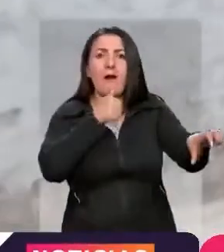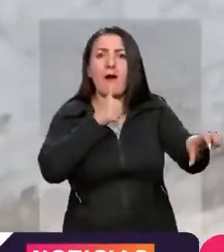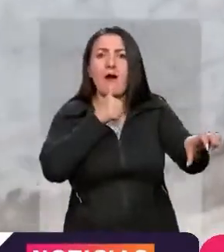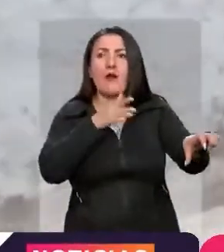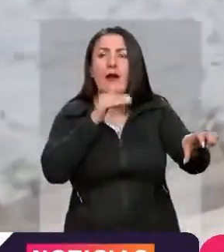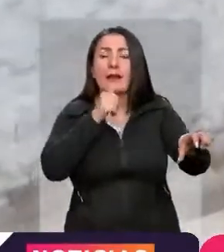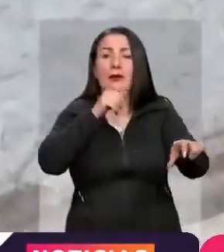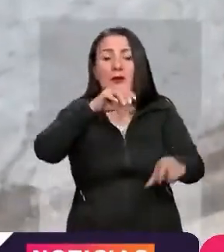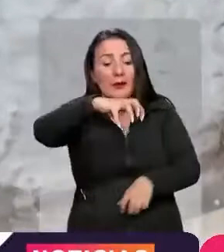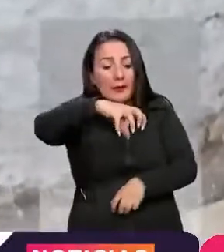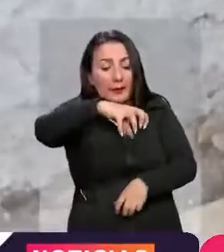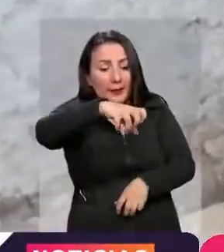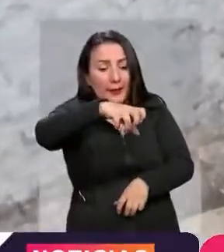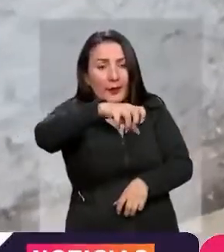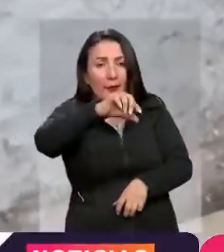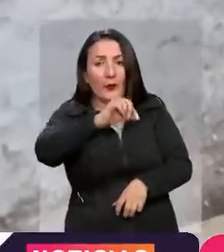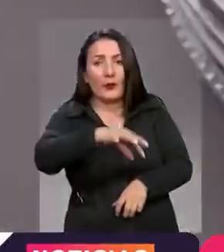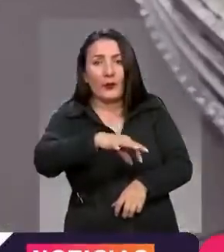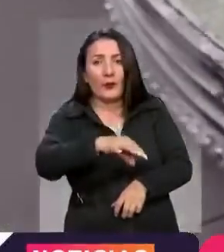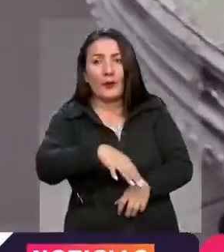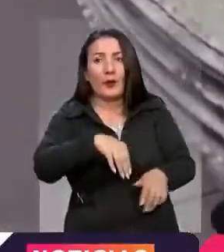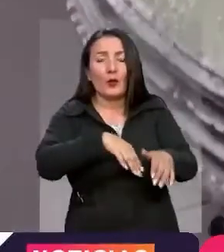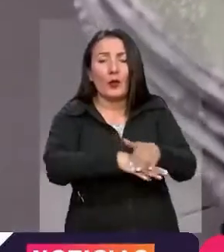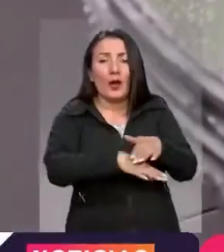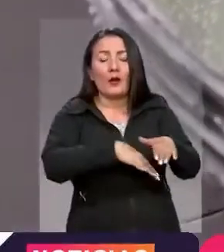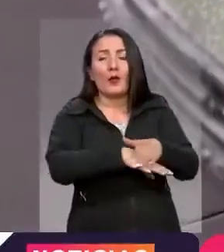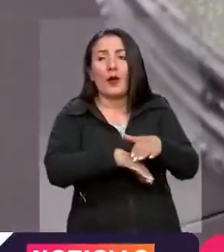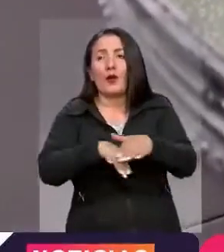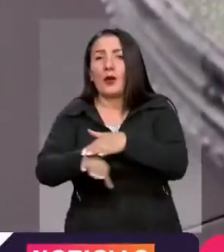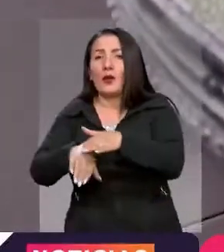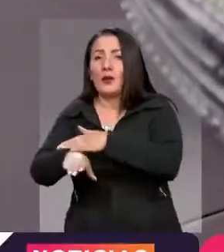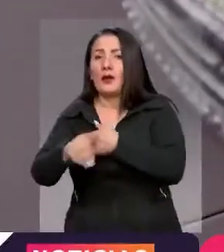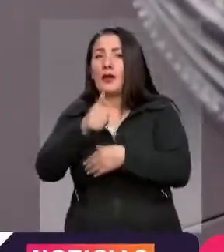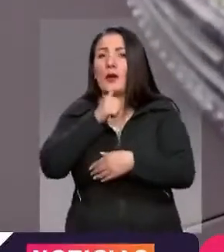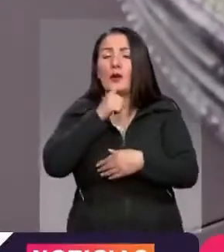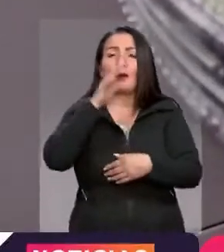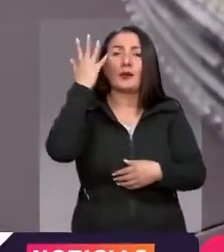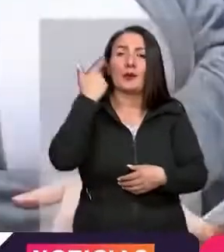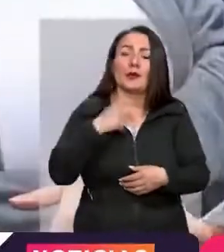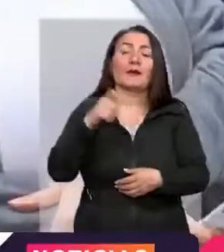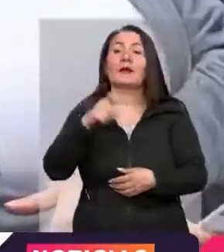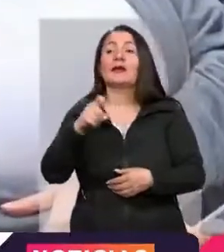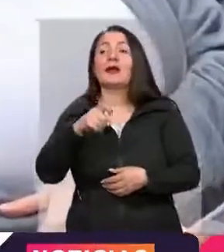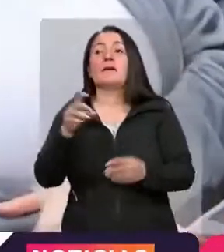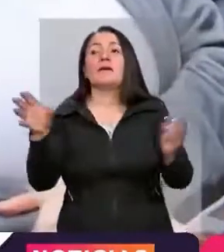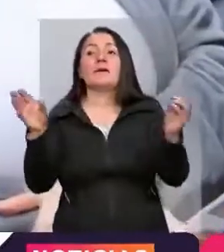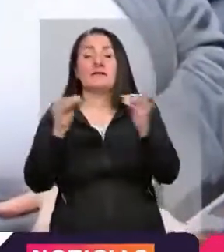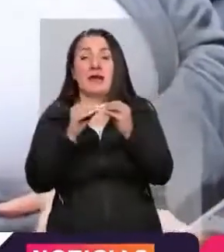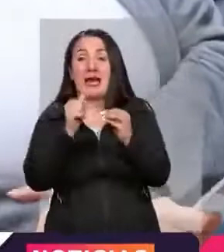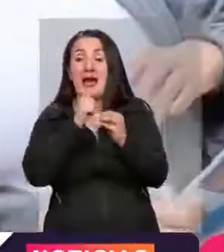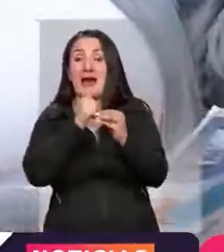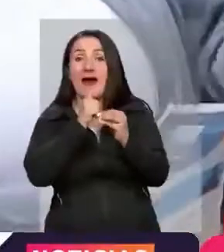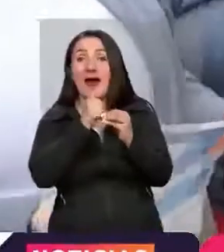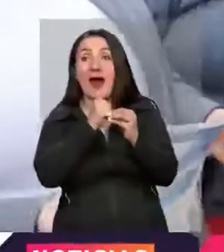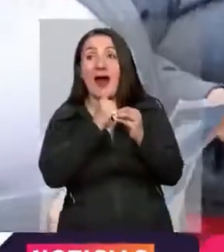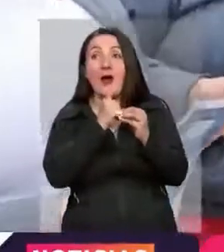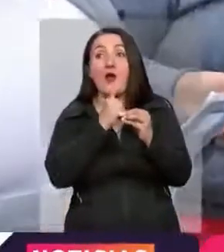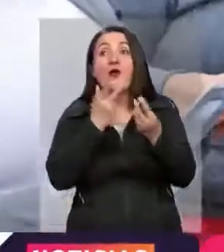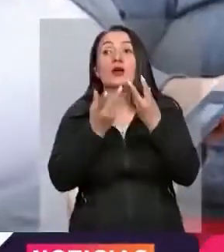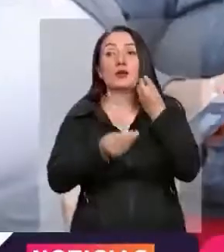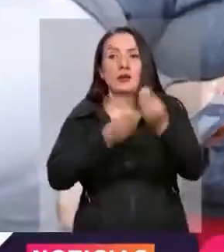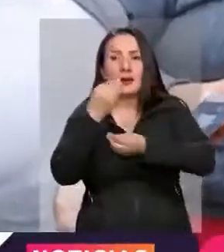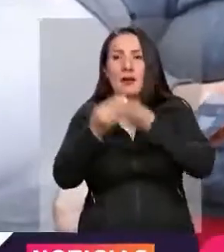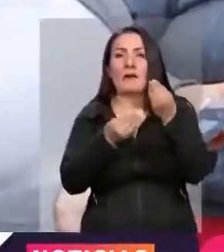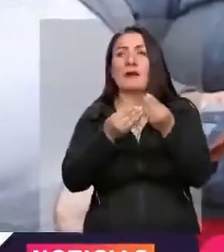intermitente se ven obligados a guardar el agua en recipientes para el uso diario no solamente es el agua lo que se ha venido presentando